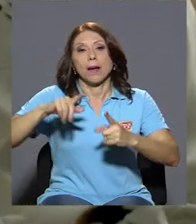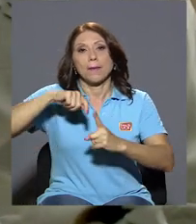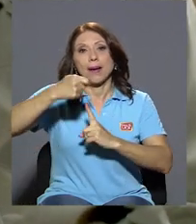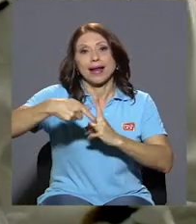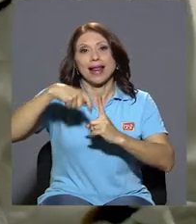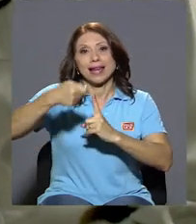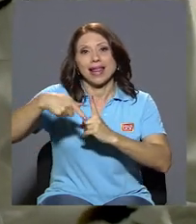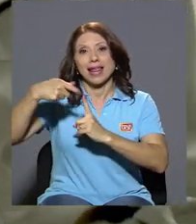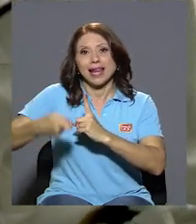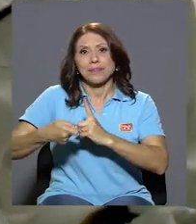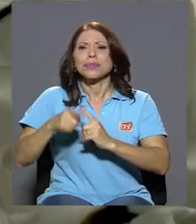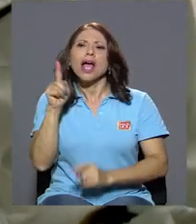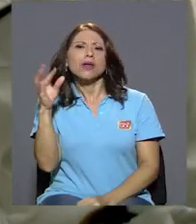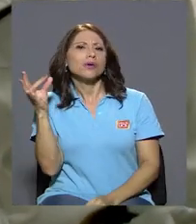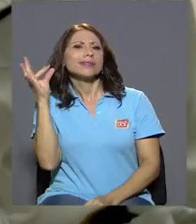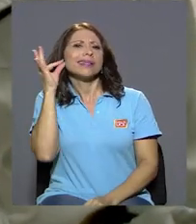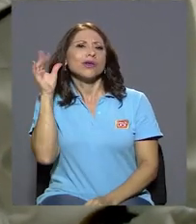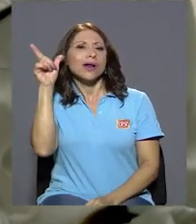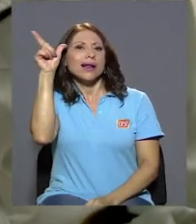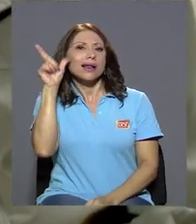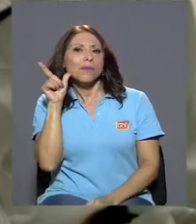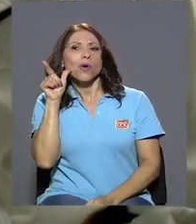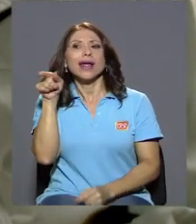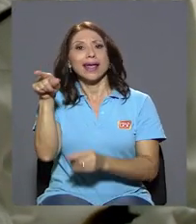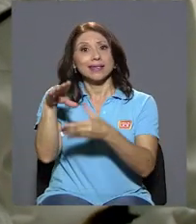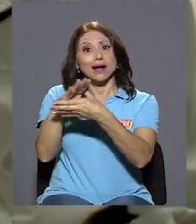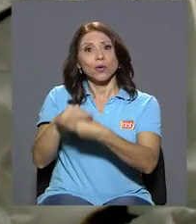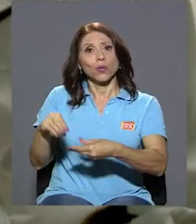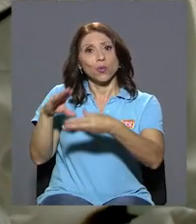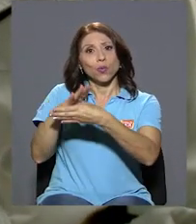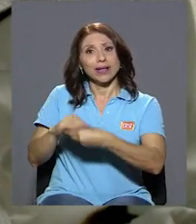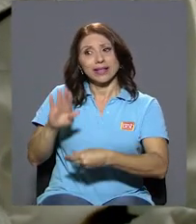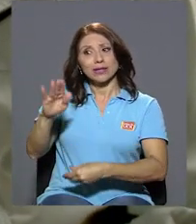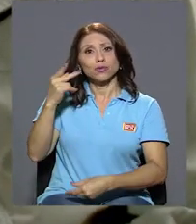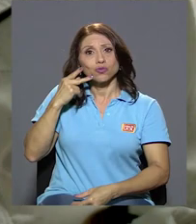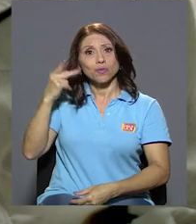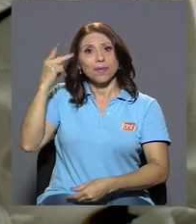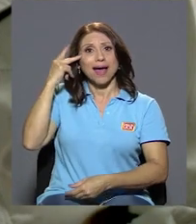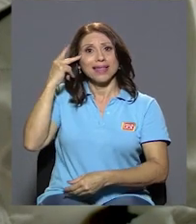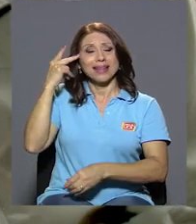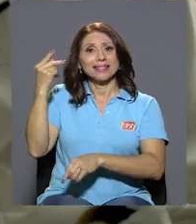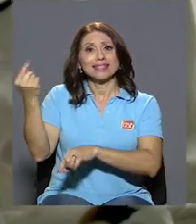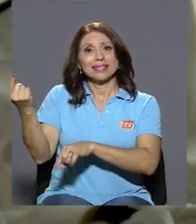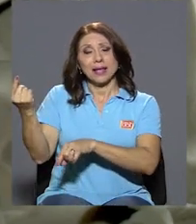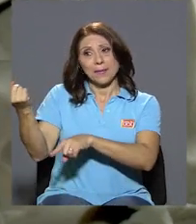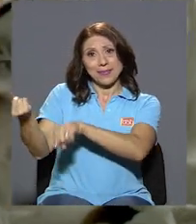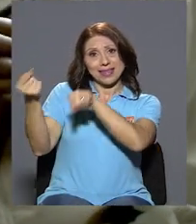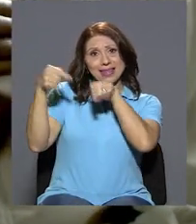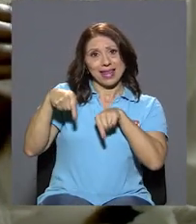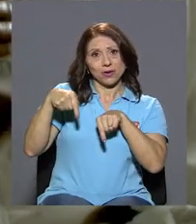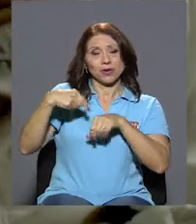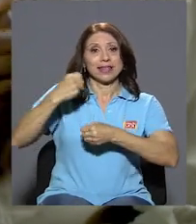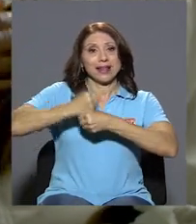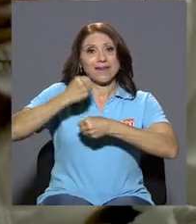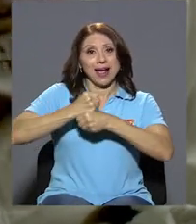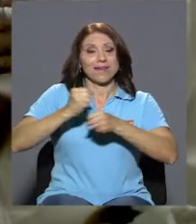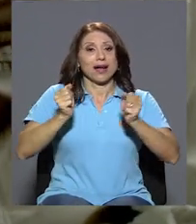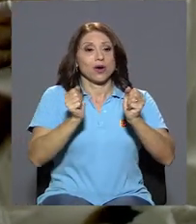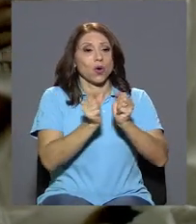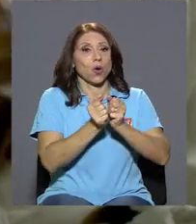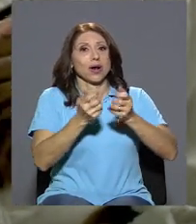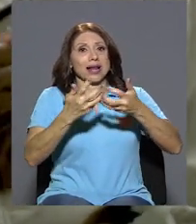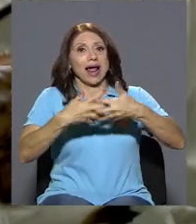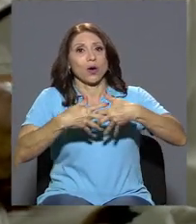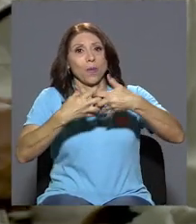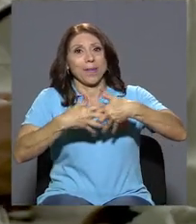vio hay una señora limón que cuenta cómo sus padres vinieron trabajaban con la